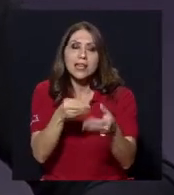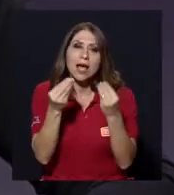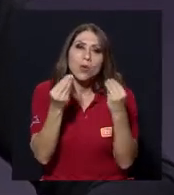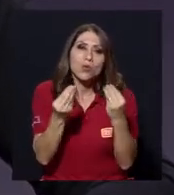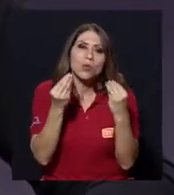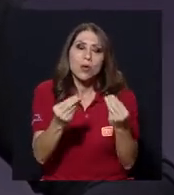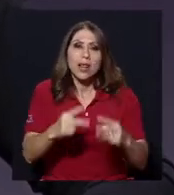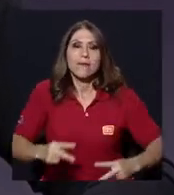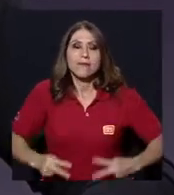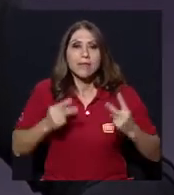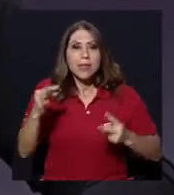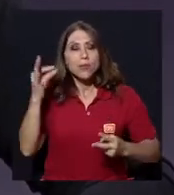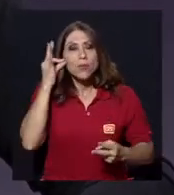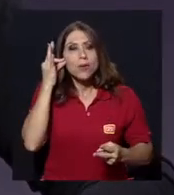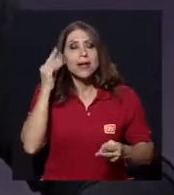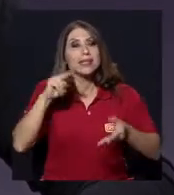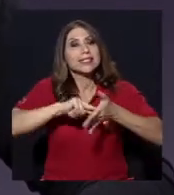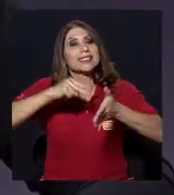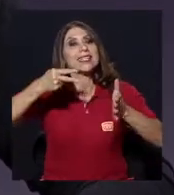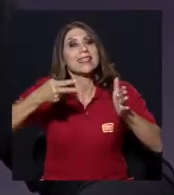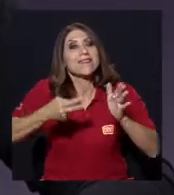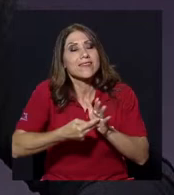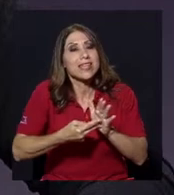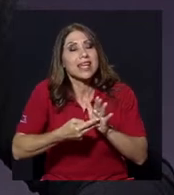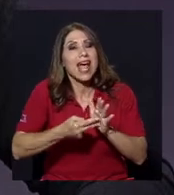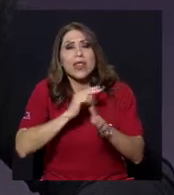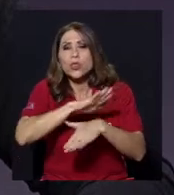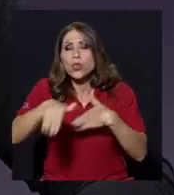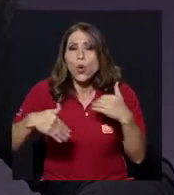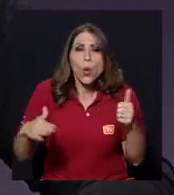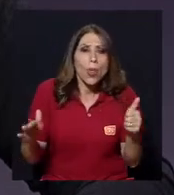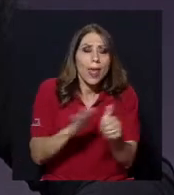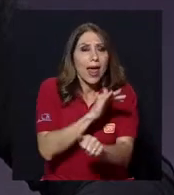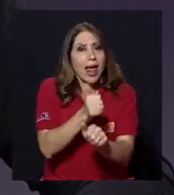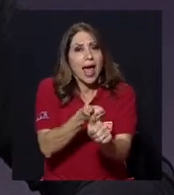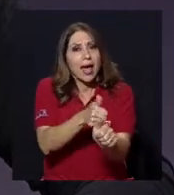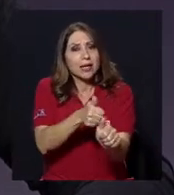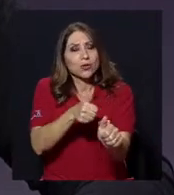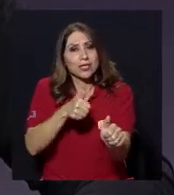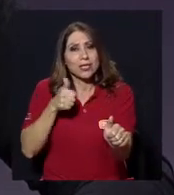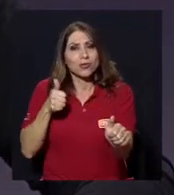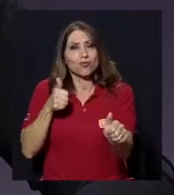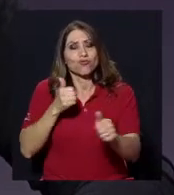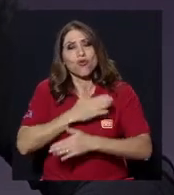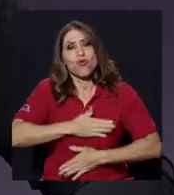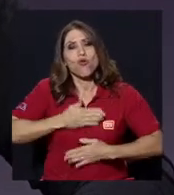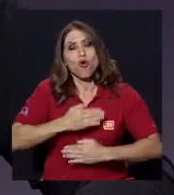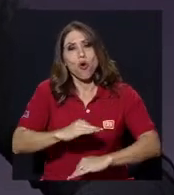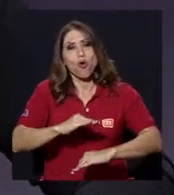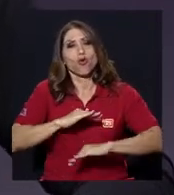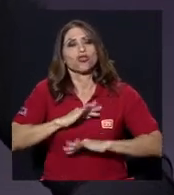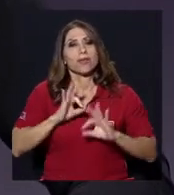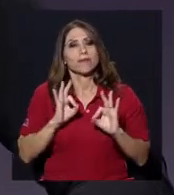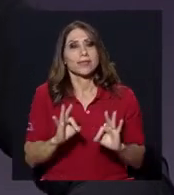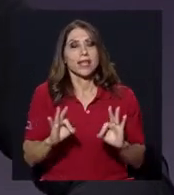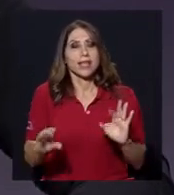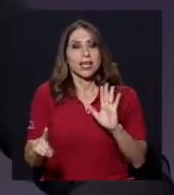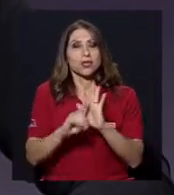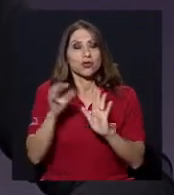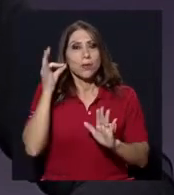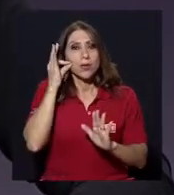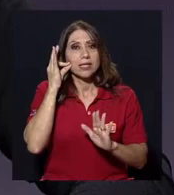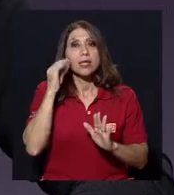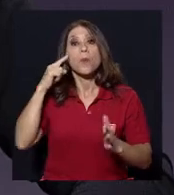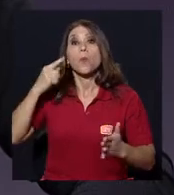de las mujeres, porque significa un retroceso absoluto en el goce y ejercicio de los derechos de las mujeres. Prueba de ella